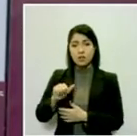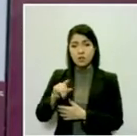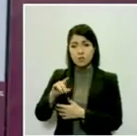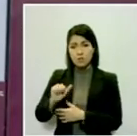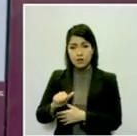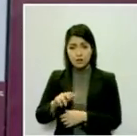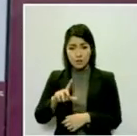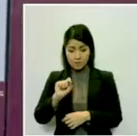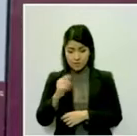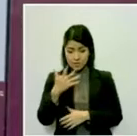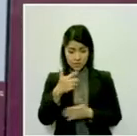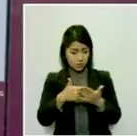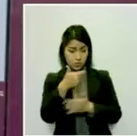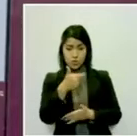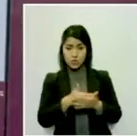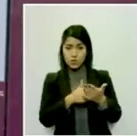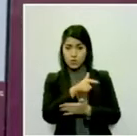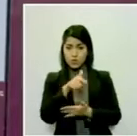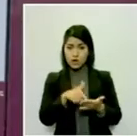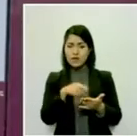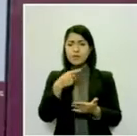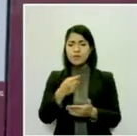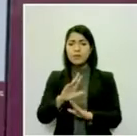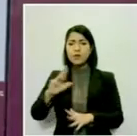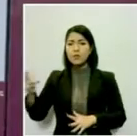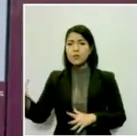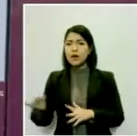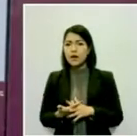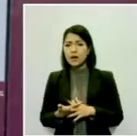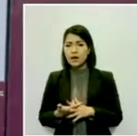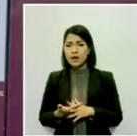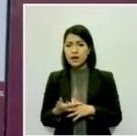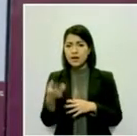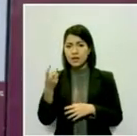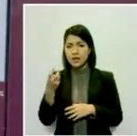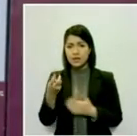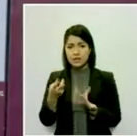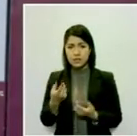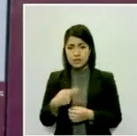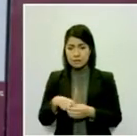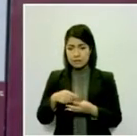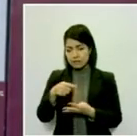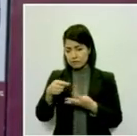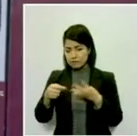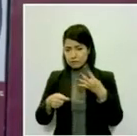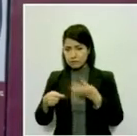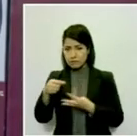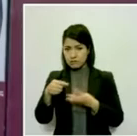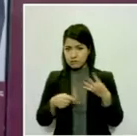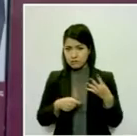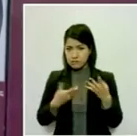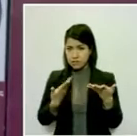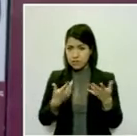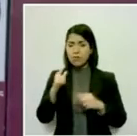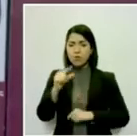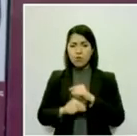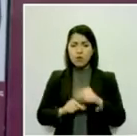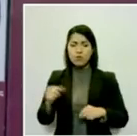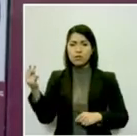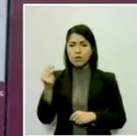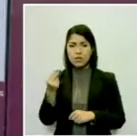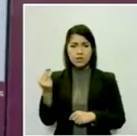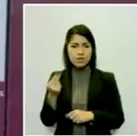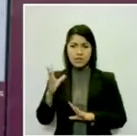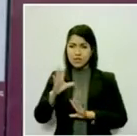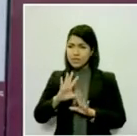pero en homicidios pues estamos en una situación de los primeros lugares, que poco a poco tenemos que salir de